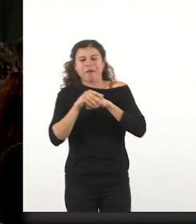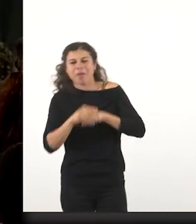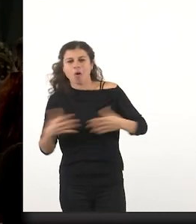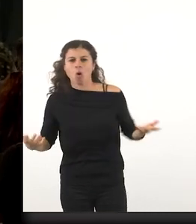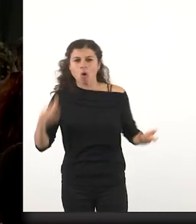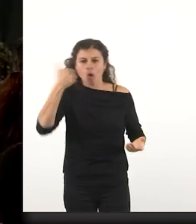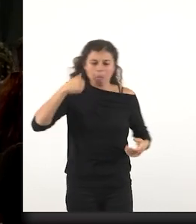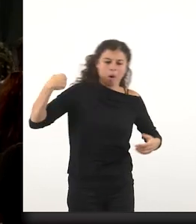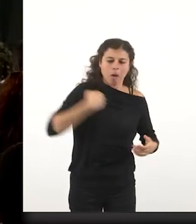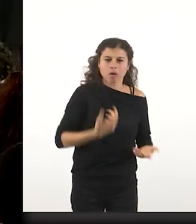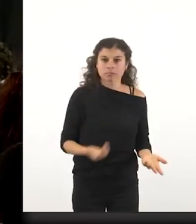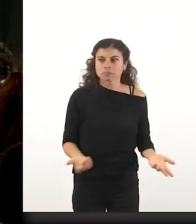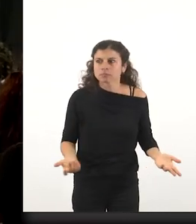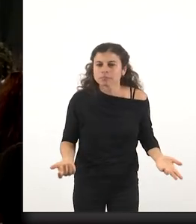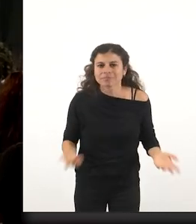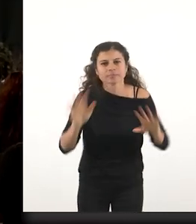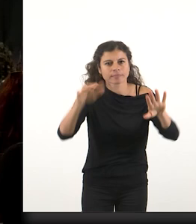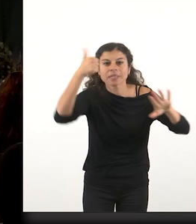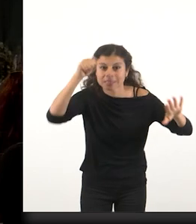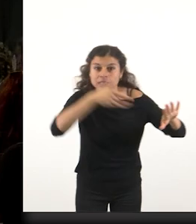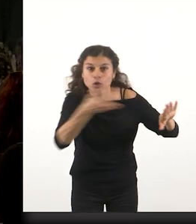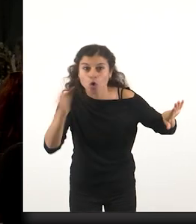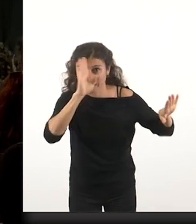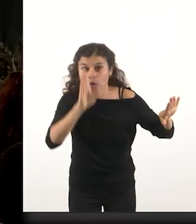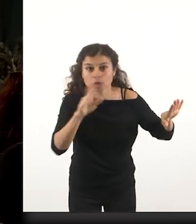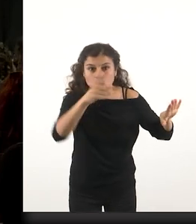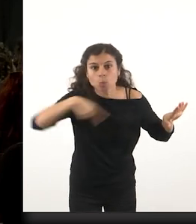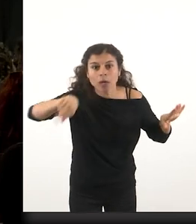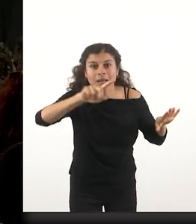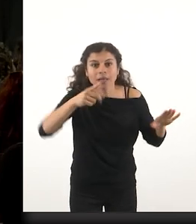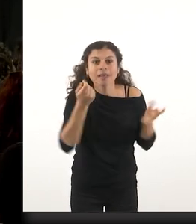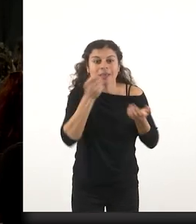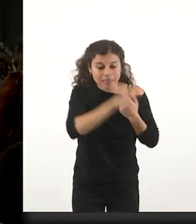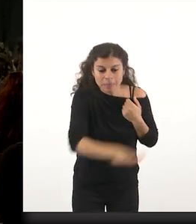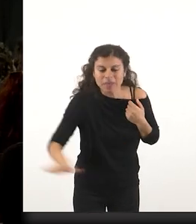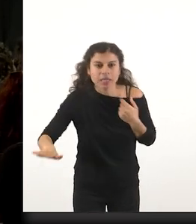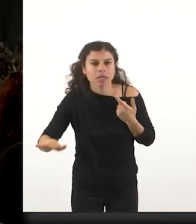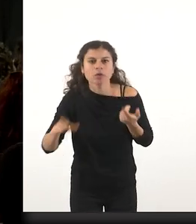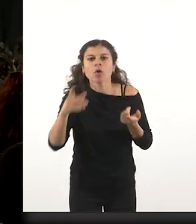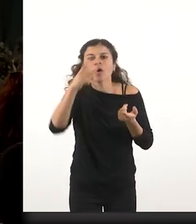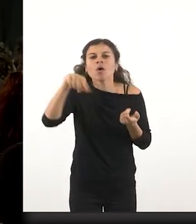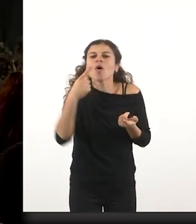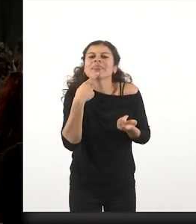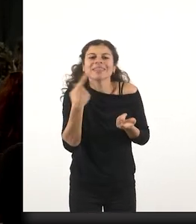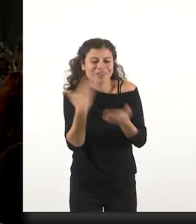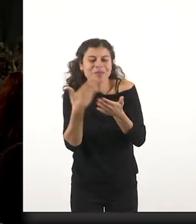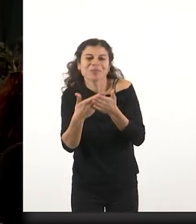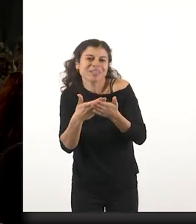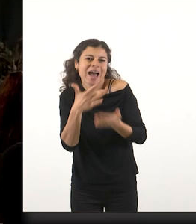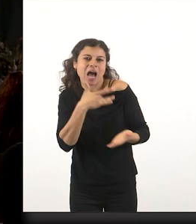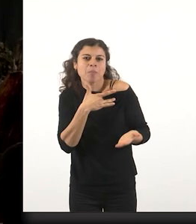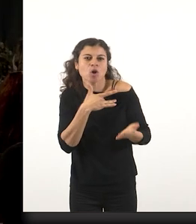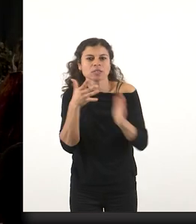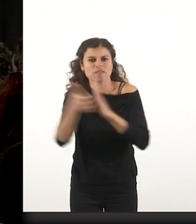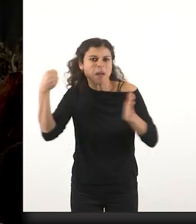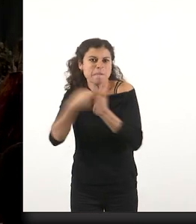plaga! Chicos, sobre todo los heterosexuales, ¿vale? Aprendiste de niños que demostrar el amor entre hombres es pegaros hostias. Por eso cuando